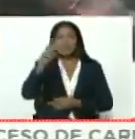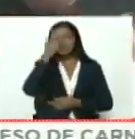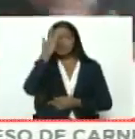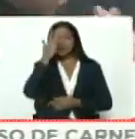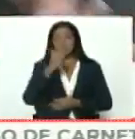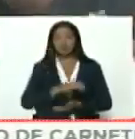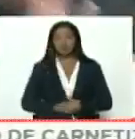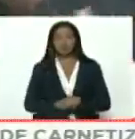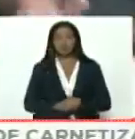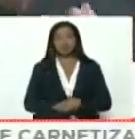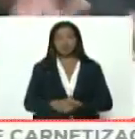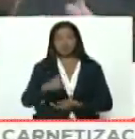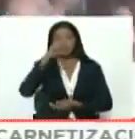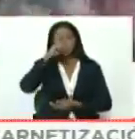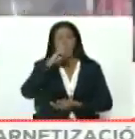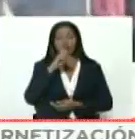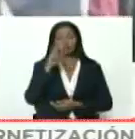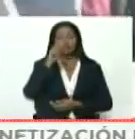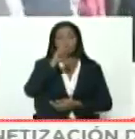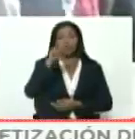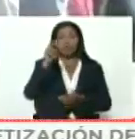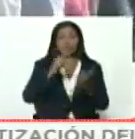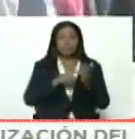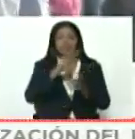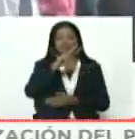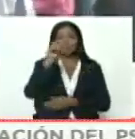febrero del año 2020.